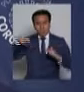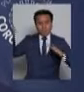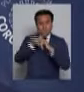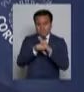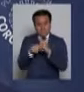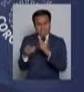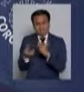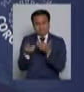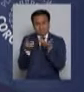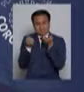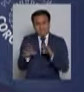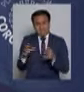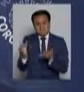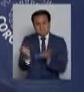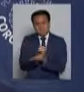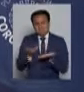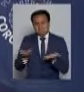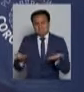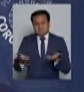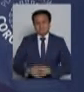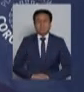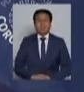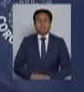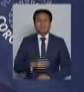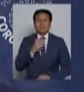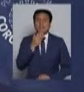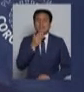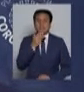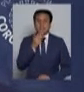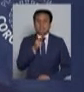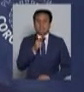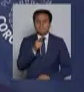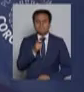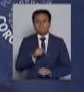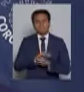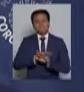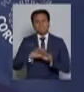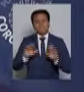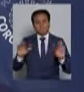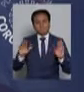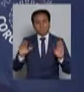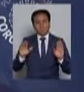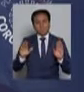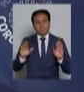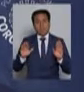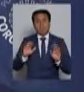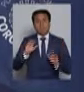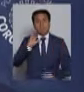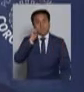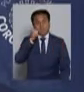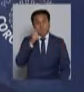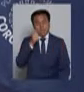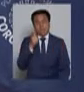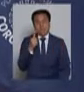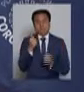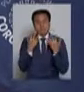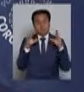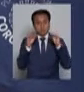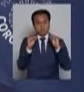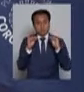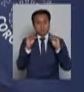cuarentena pierda su efectividad. Asimismo, se termina el día de mañana a las 22